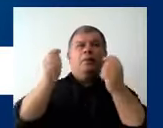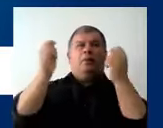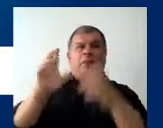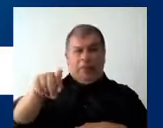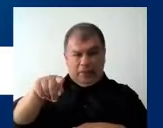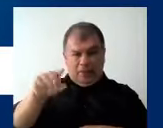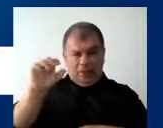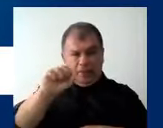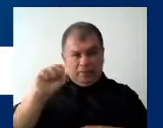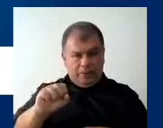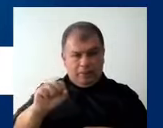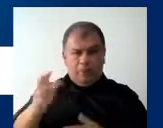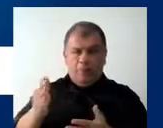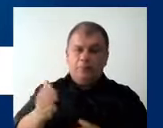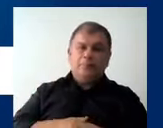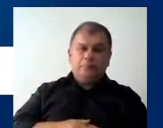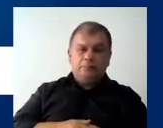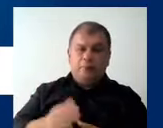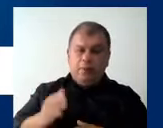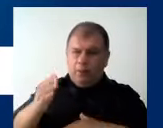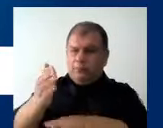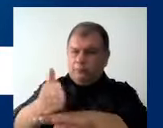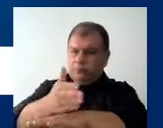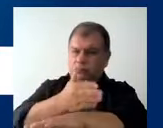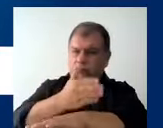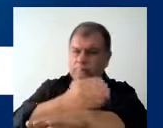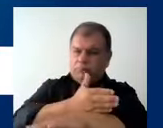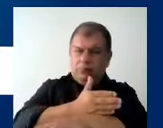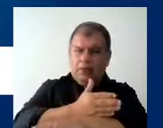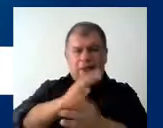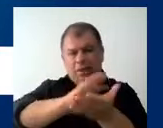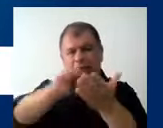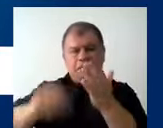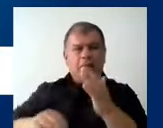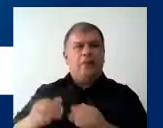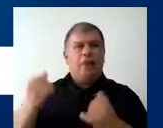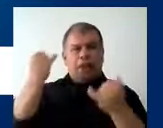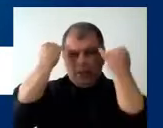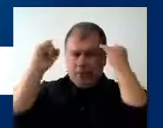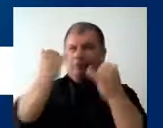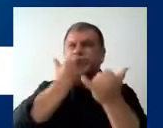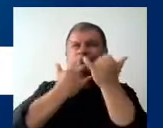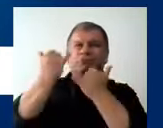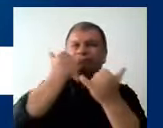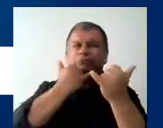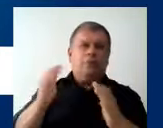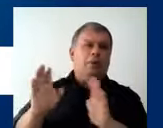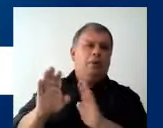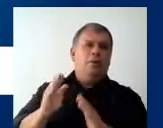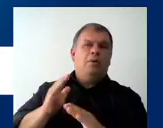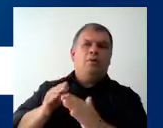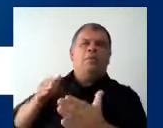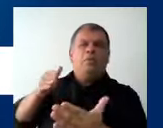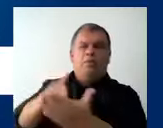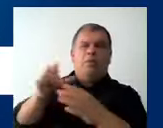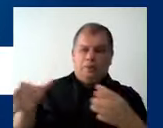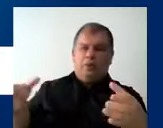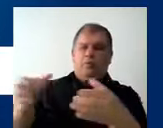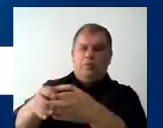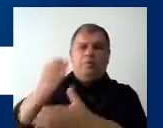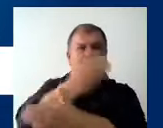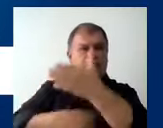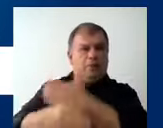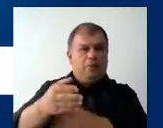sábado, es avanzar en la erradicación de prejuicios contra este sector de la población.